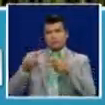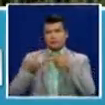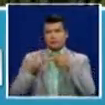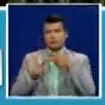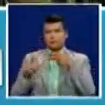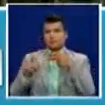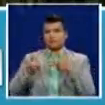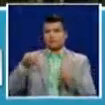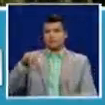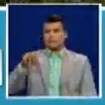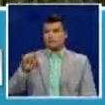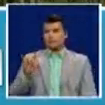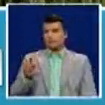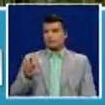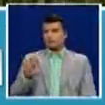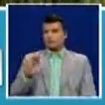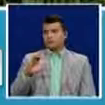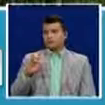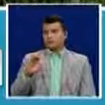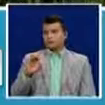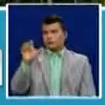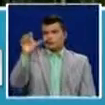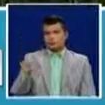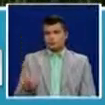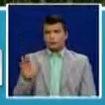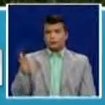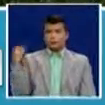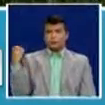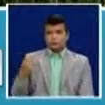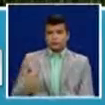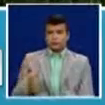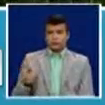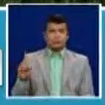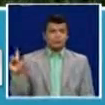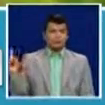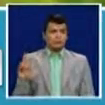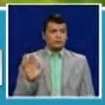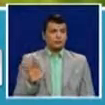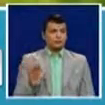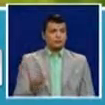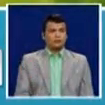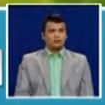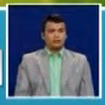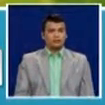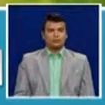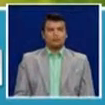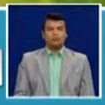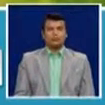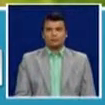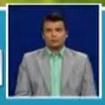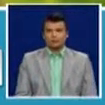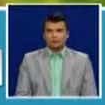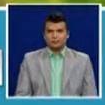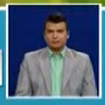personas, Mauricio Luque Rey, que también es un camarógrafo que ha estado mucho Luque, tiempo. Claro, ambos, los dos, sí, Mauricio son los ya, dos Mauricio son, de,